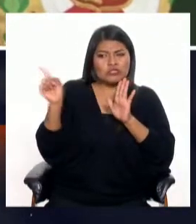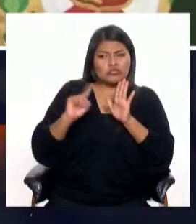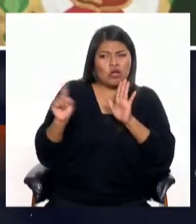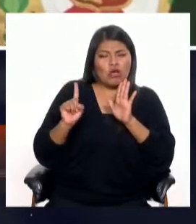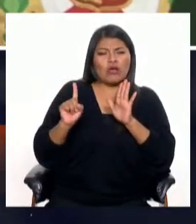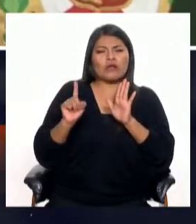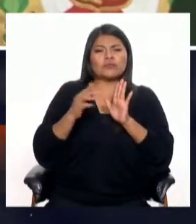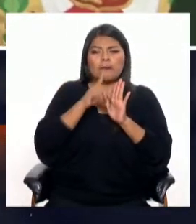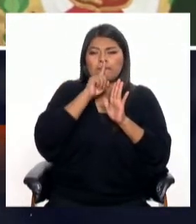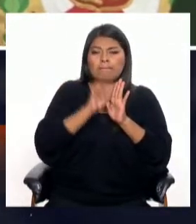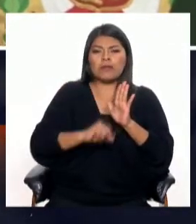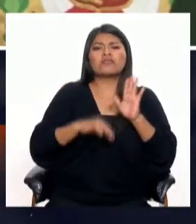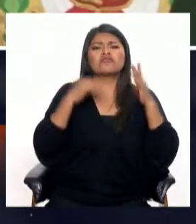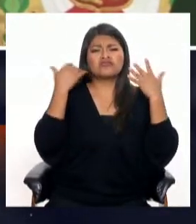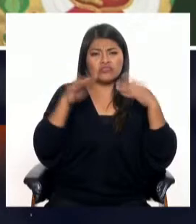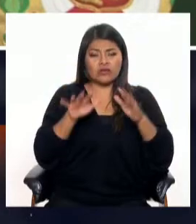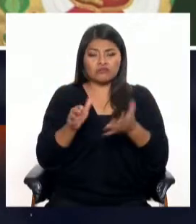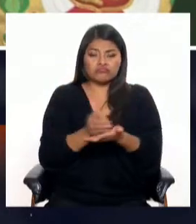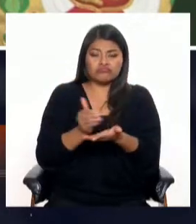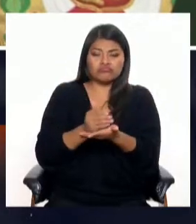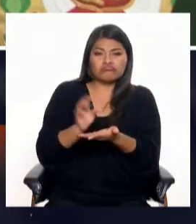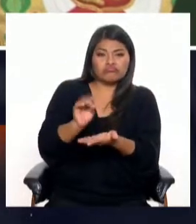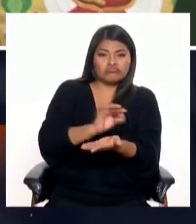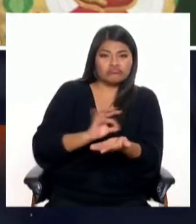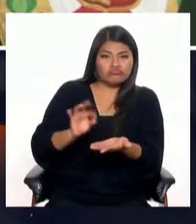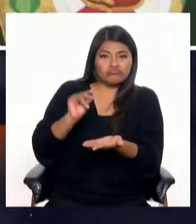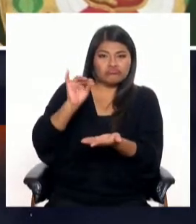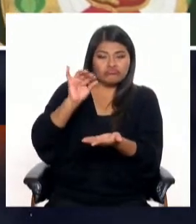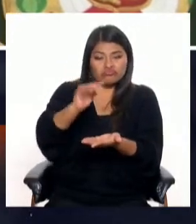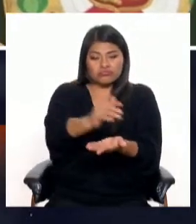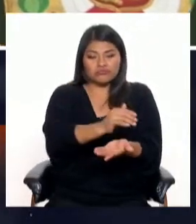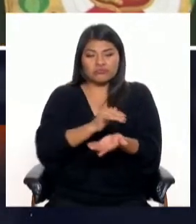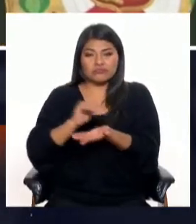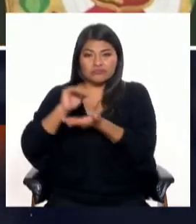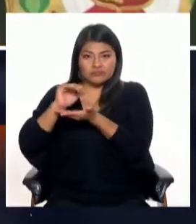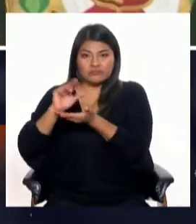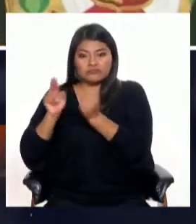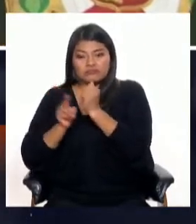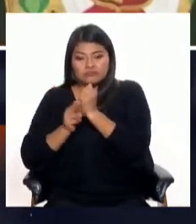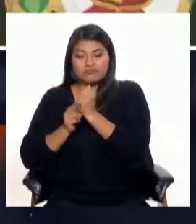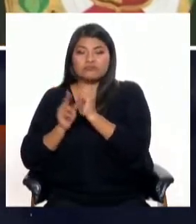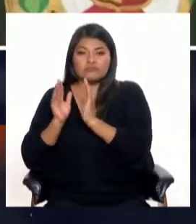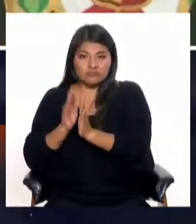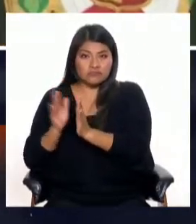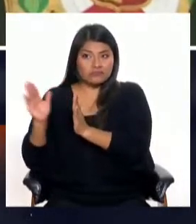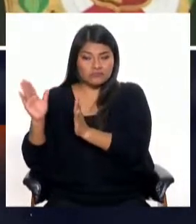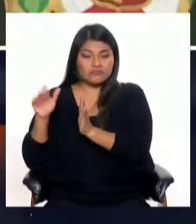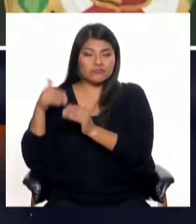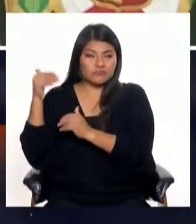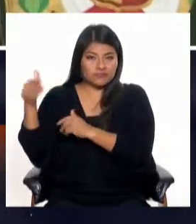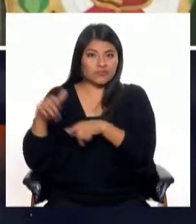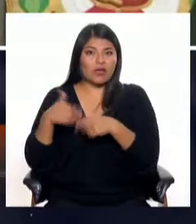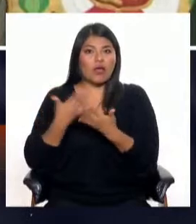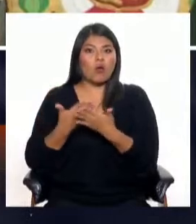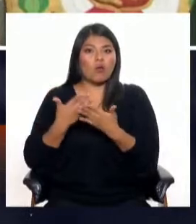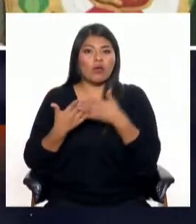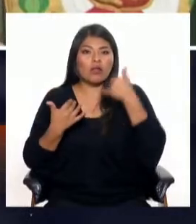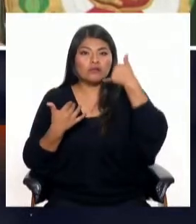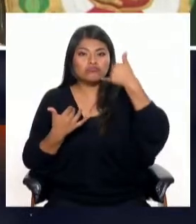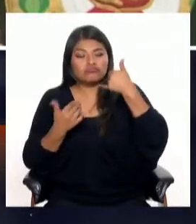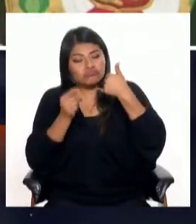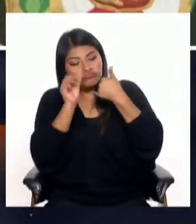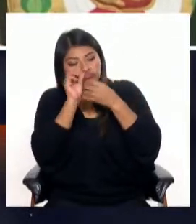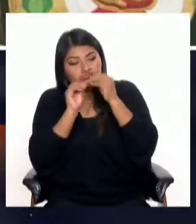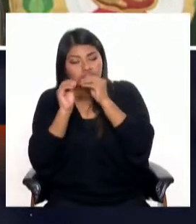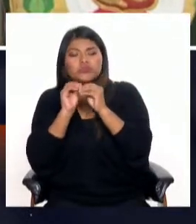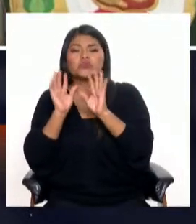ya ha sido recogido debidamente, estamos trabajando para recuperar el contenido de ese móvil. Ese es parte de